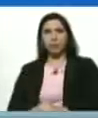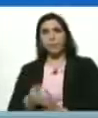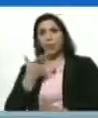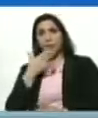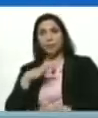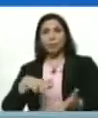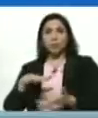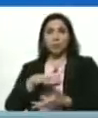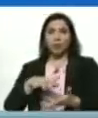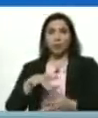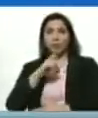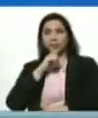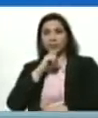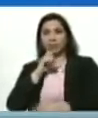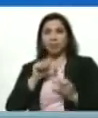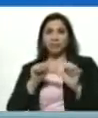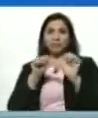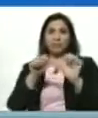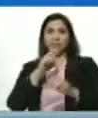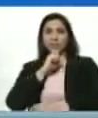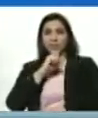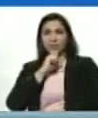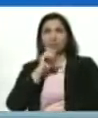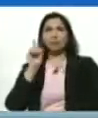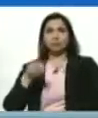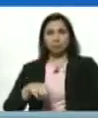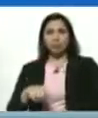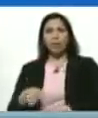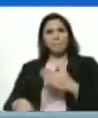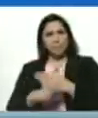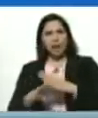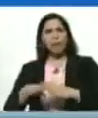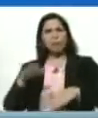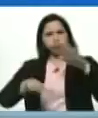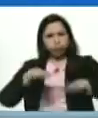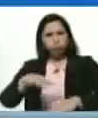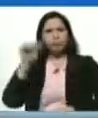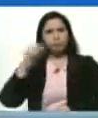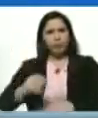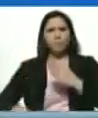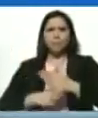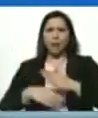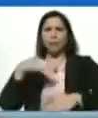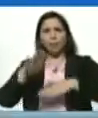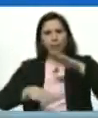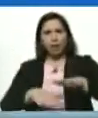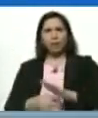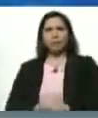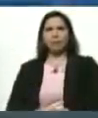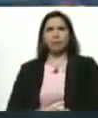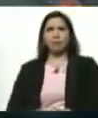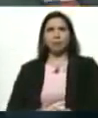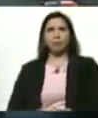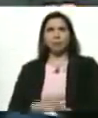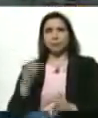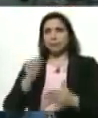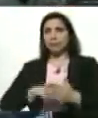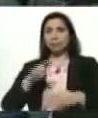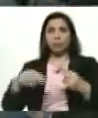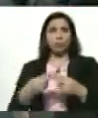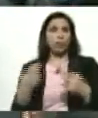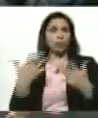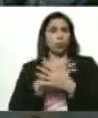situación siga difícil sigue difícil que vamos a salir adelante vamos a salir adelante sin ninguna duda